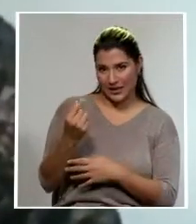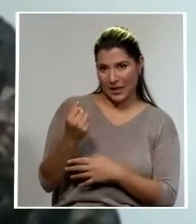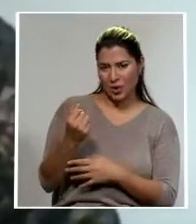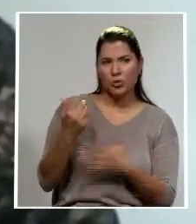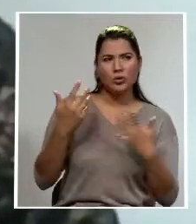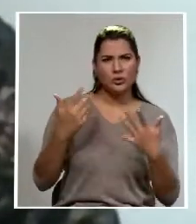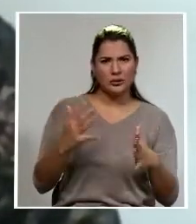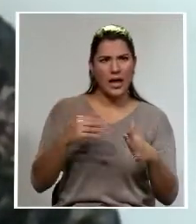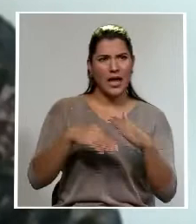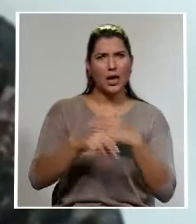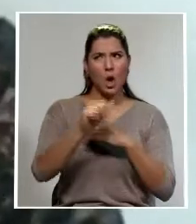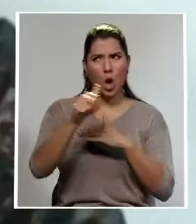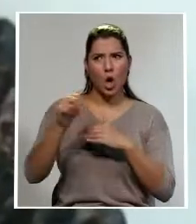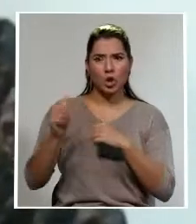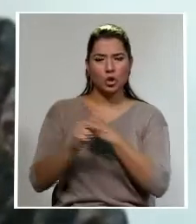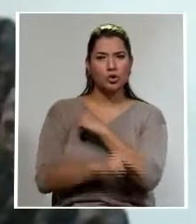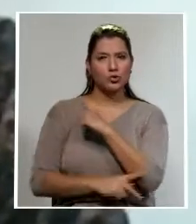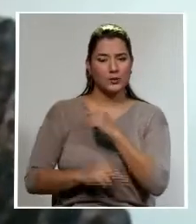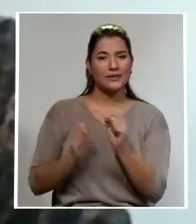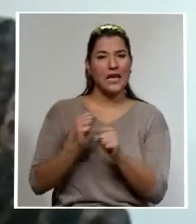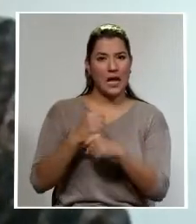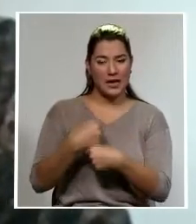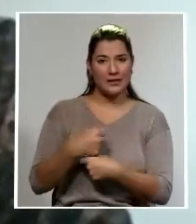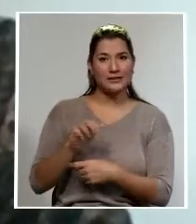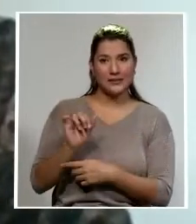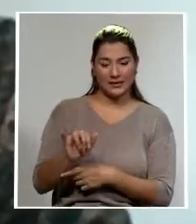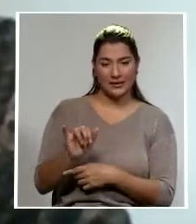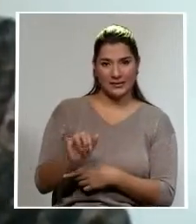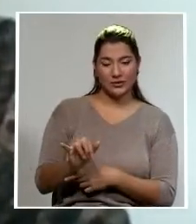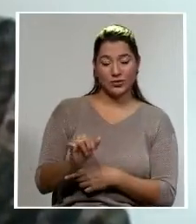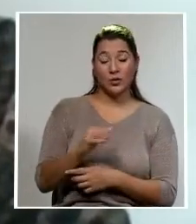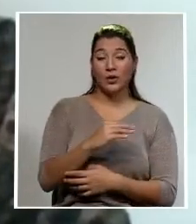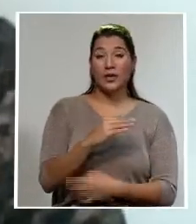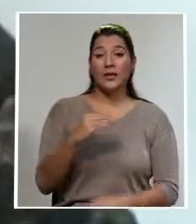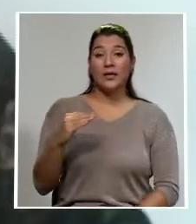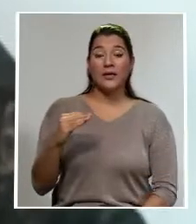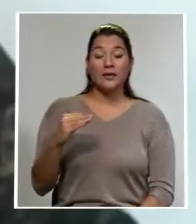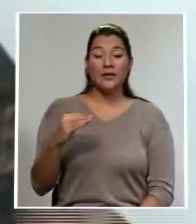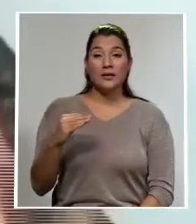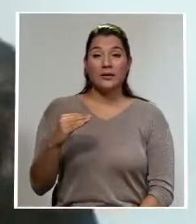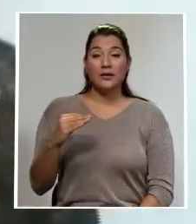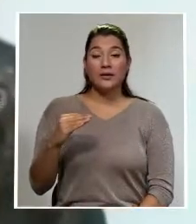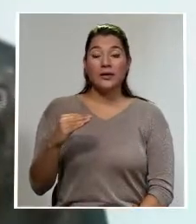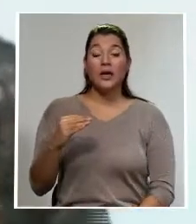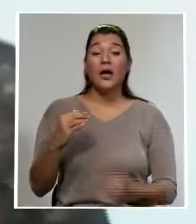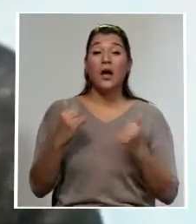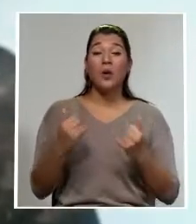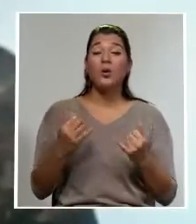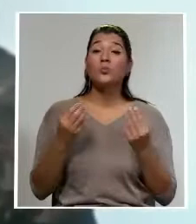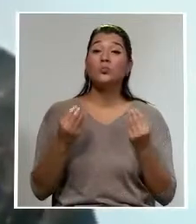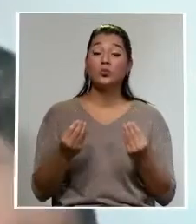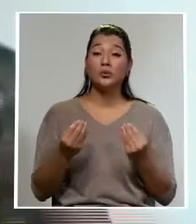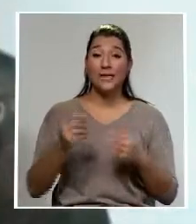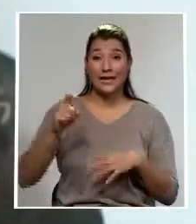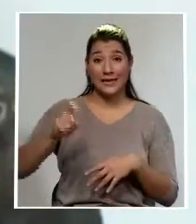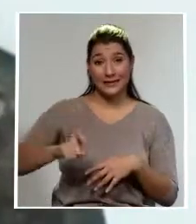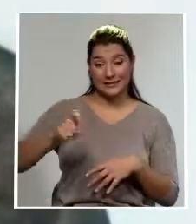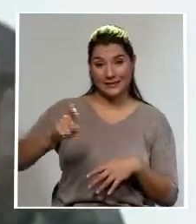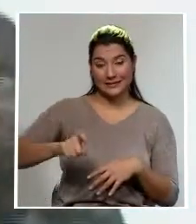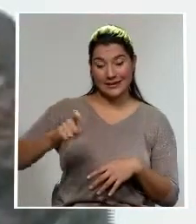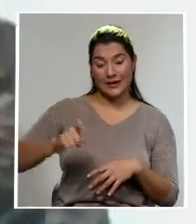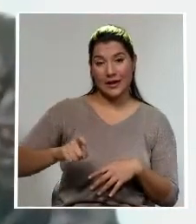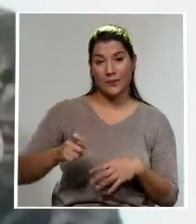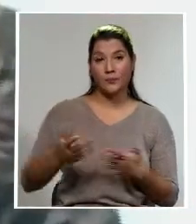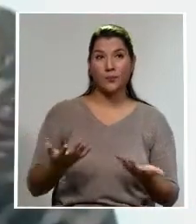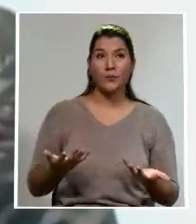dándose ya de varios años para acá, en donde hay una necesidad, por decirlo así,